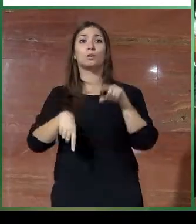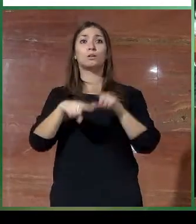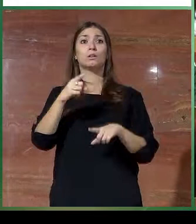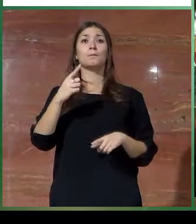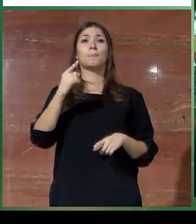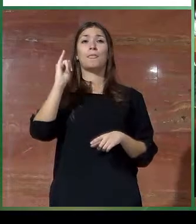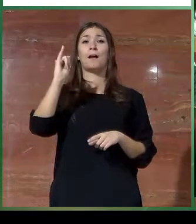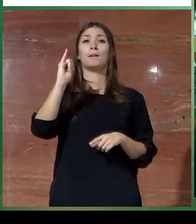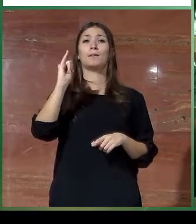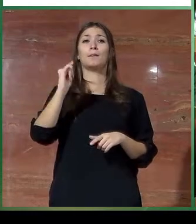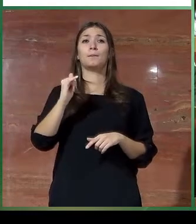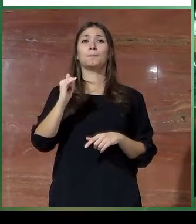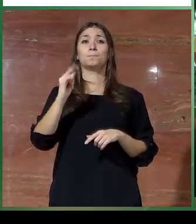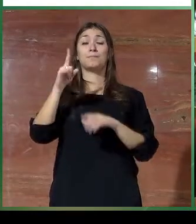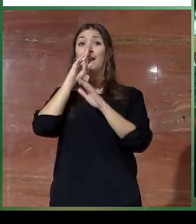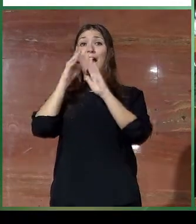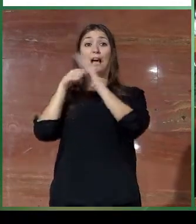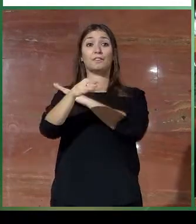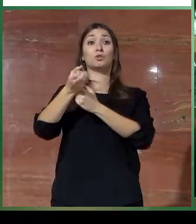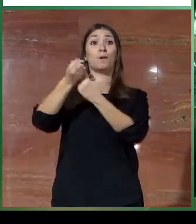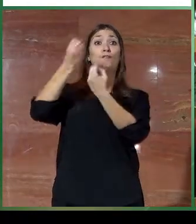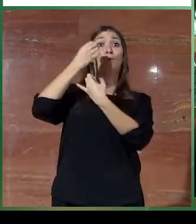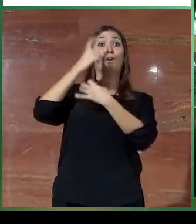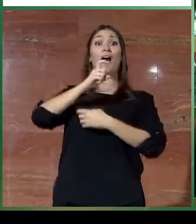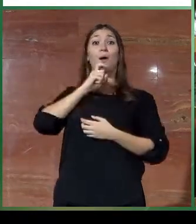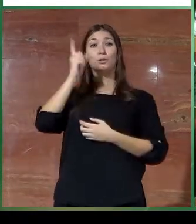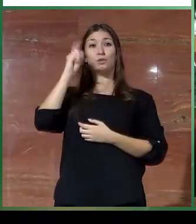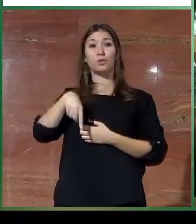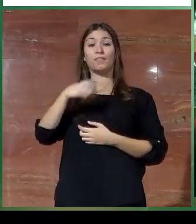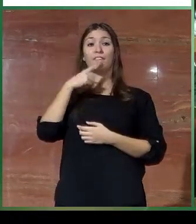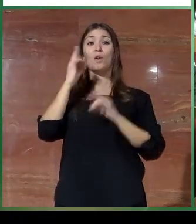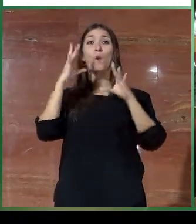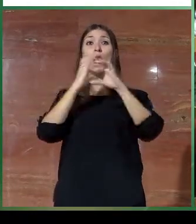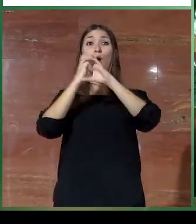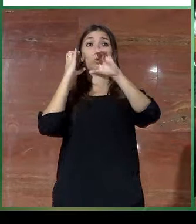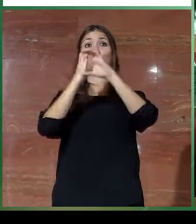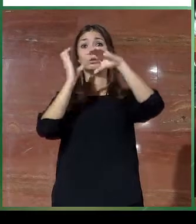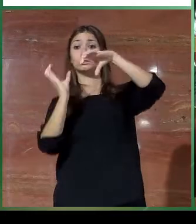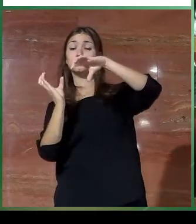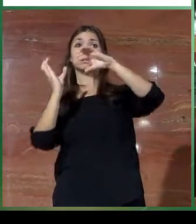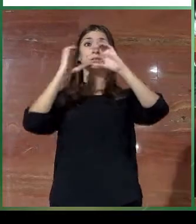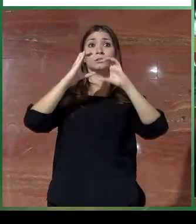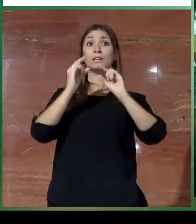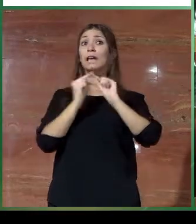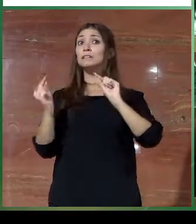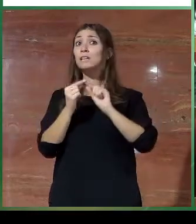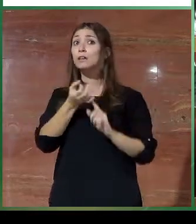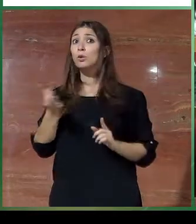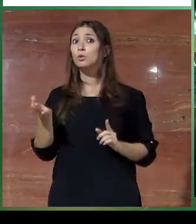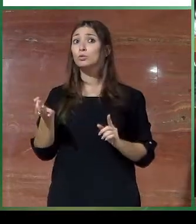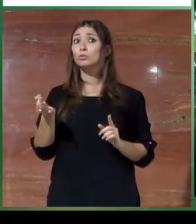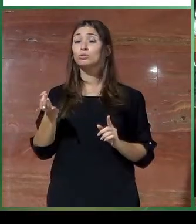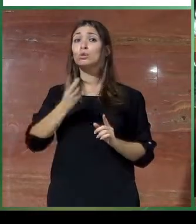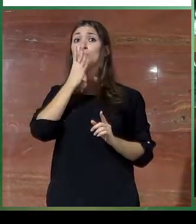los accesos a la información donde se pone el autobús son los exactos, porque